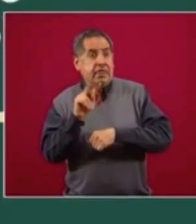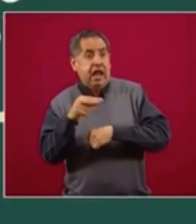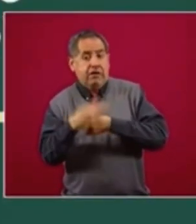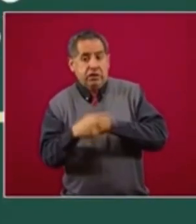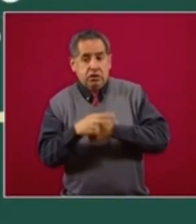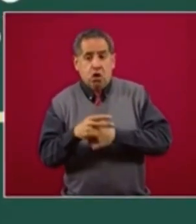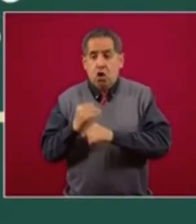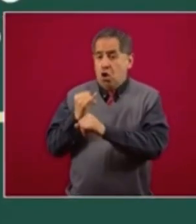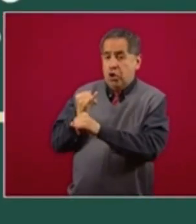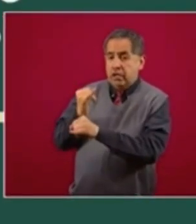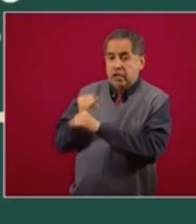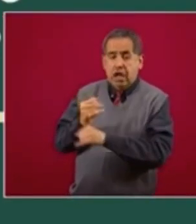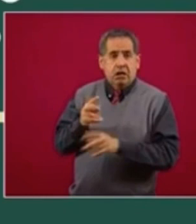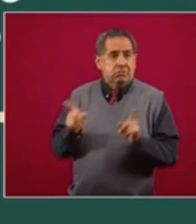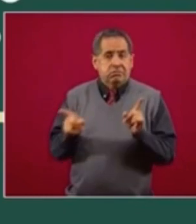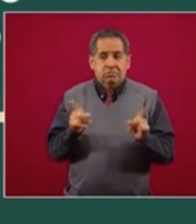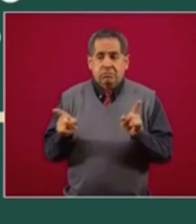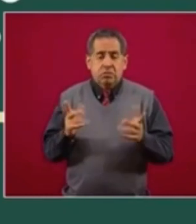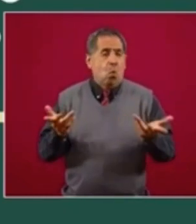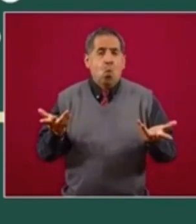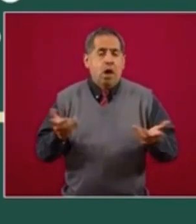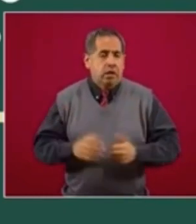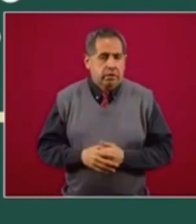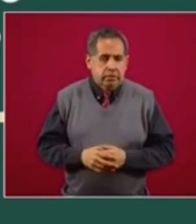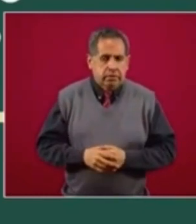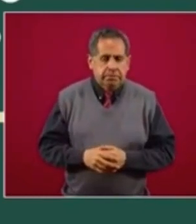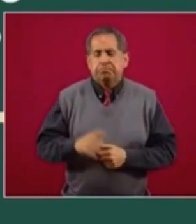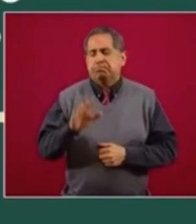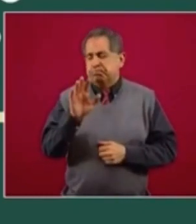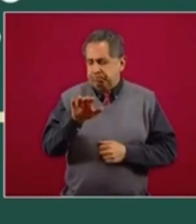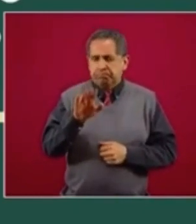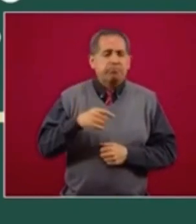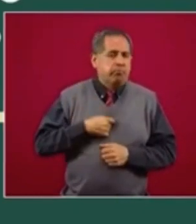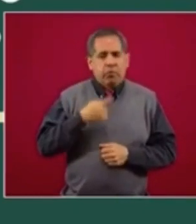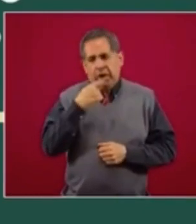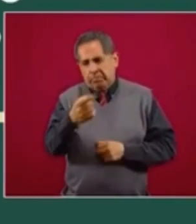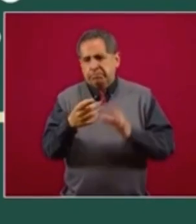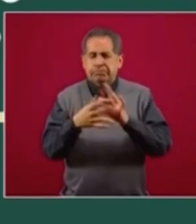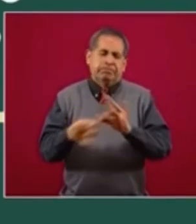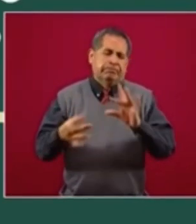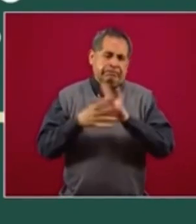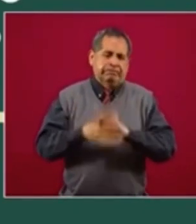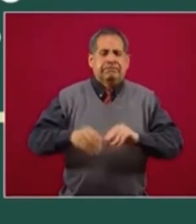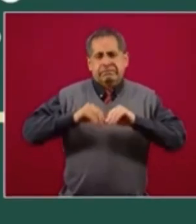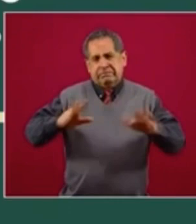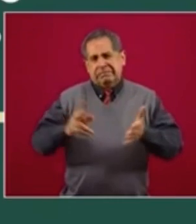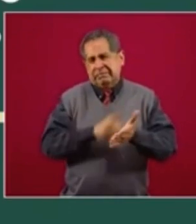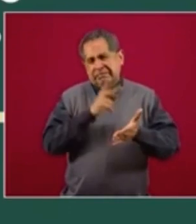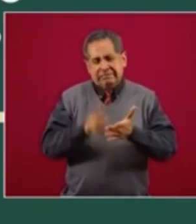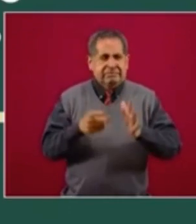usar Internet. Como nosotros hemos estado informando,